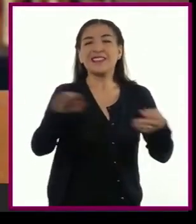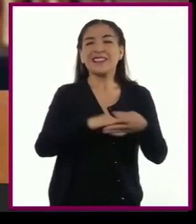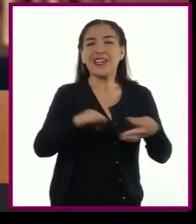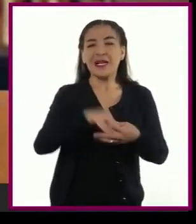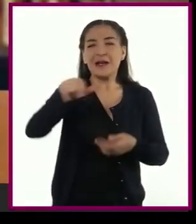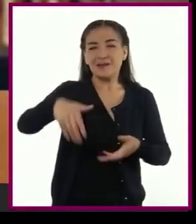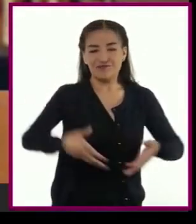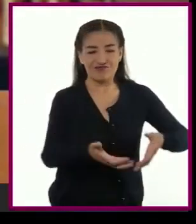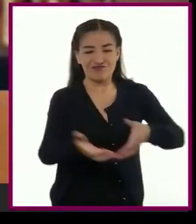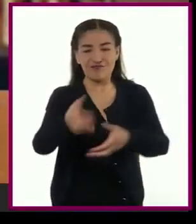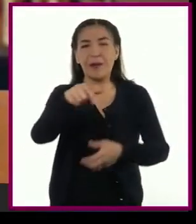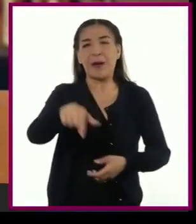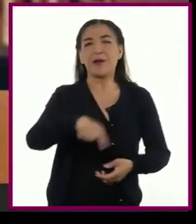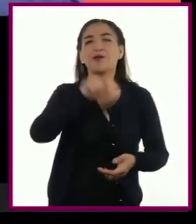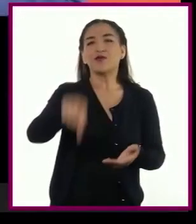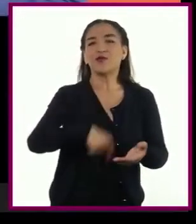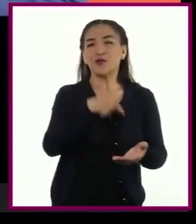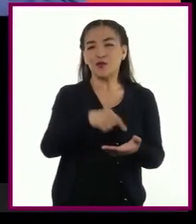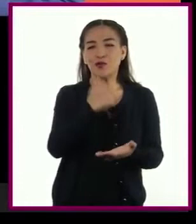de la ciudad.